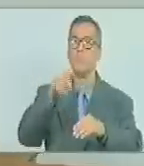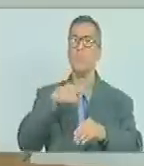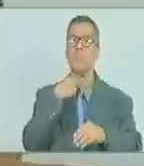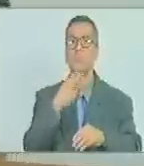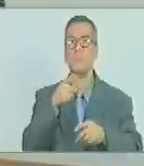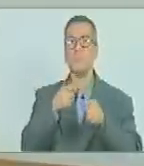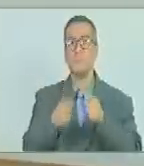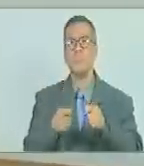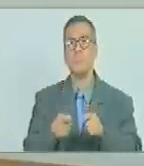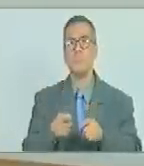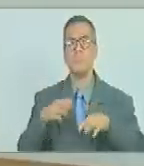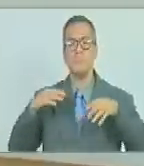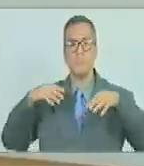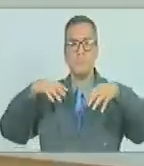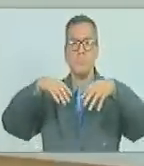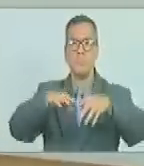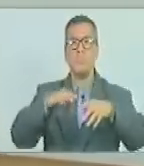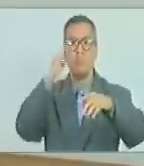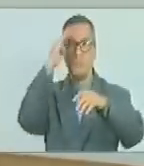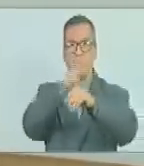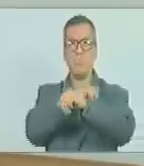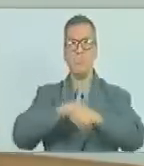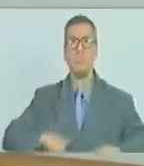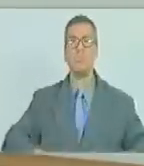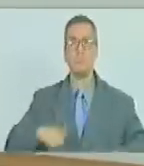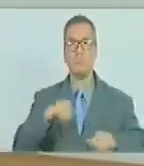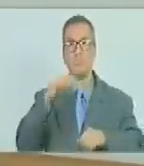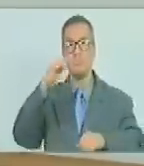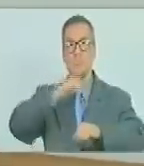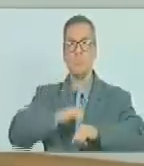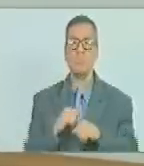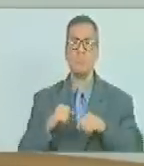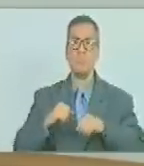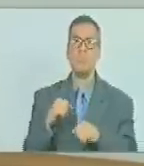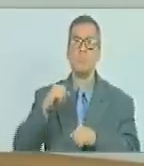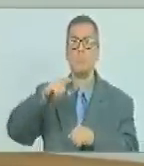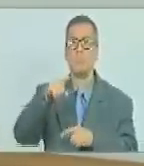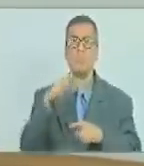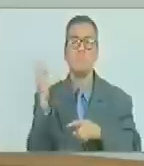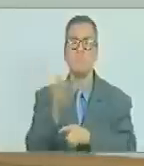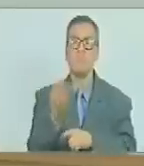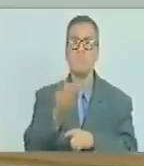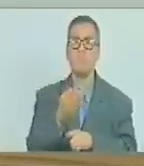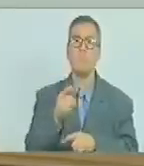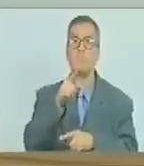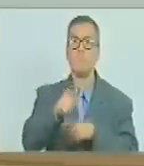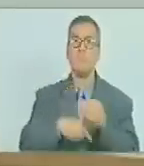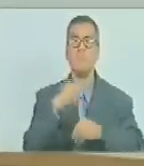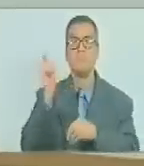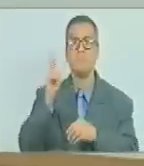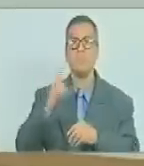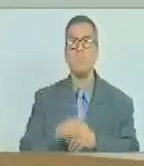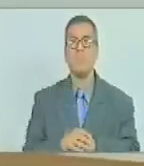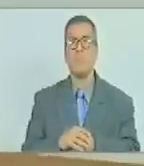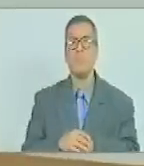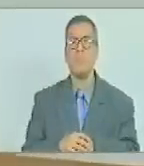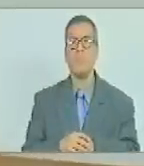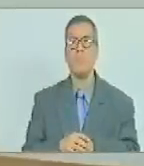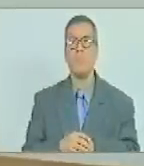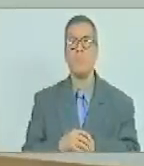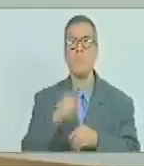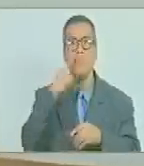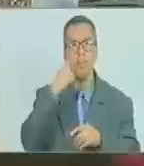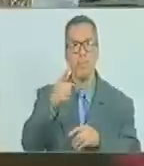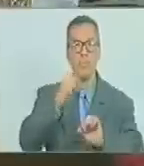un intento de incursión militar y policial en contra de Venezuela, que fue